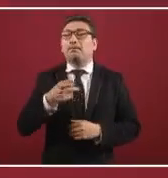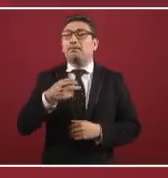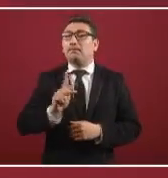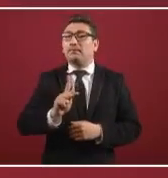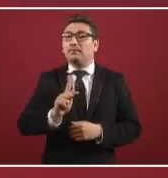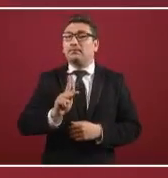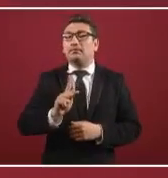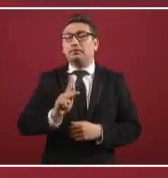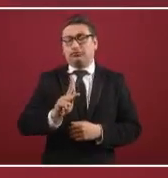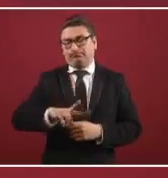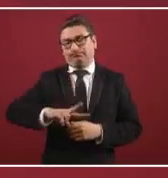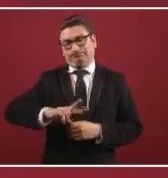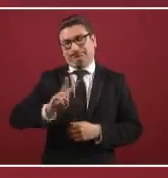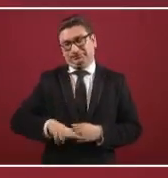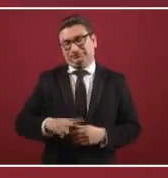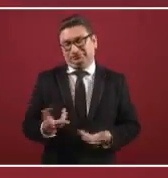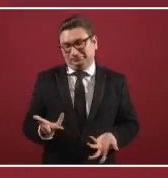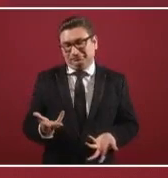sí,